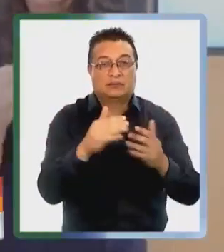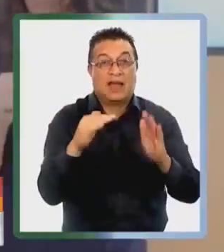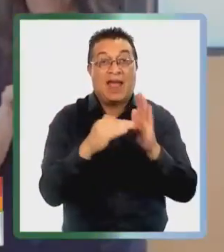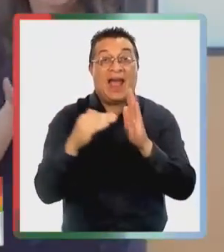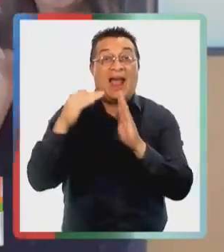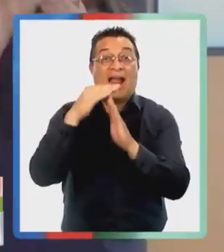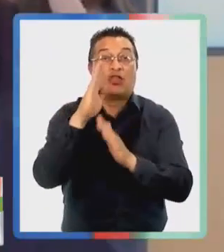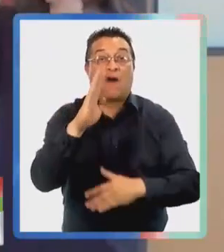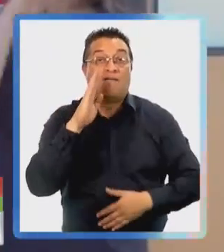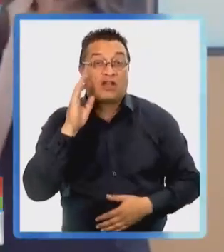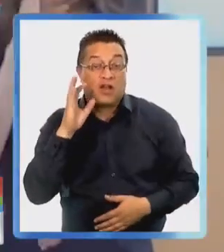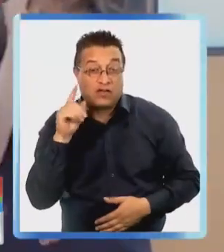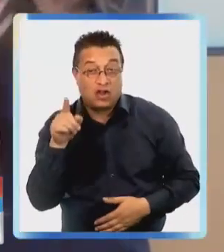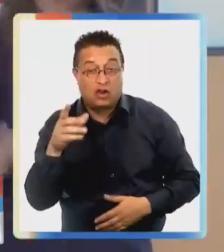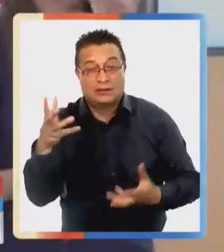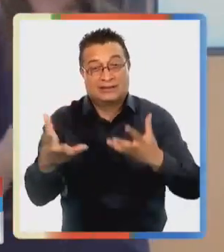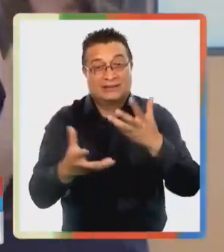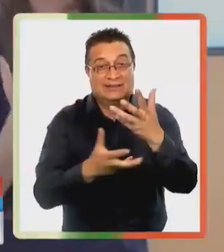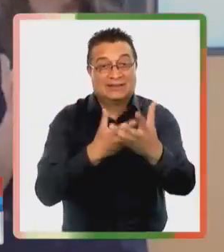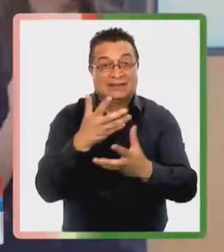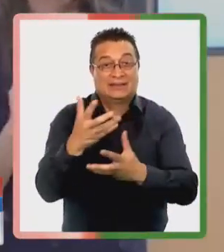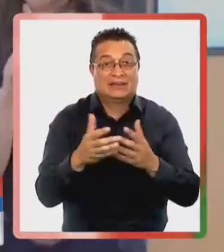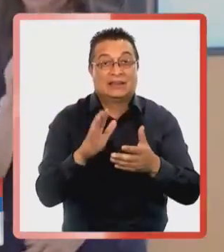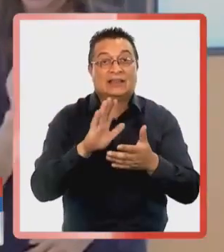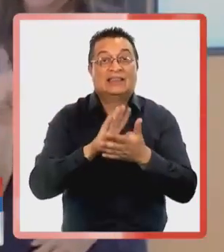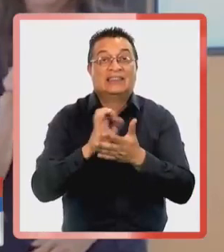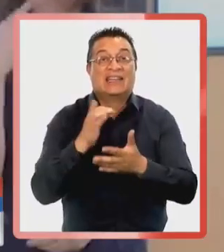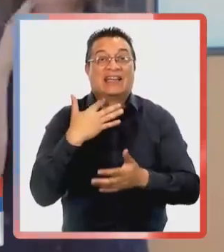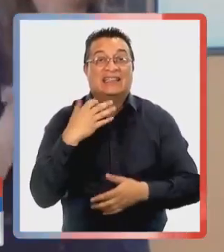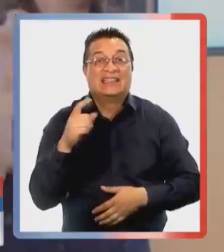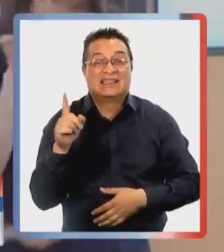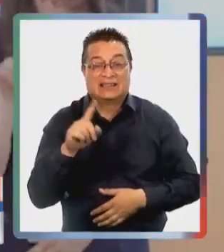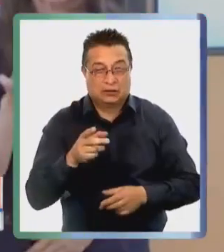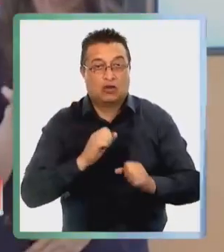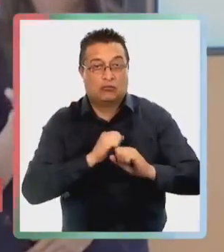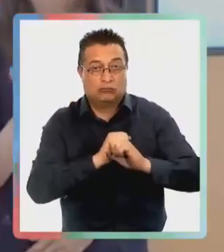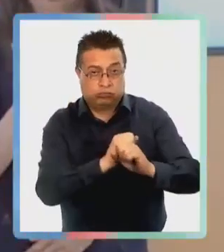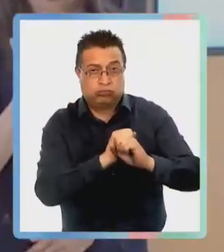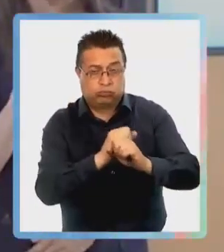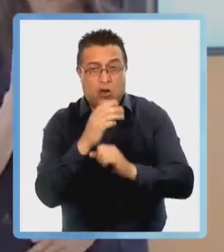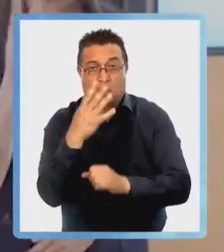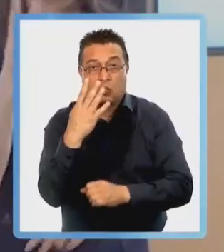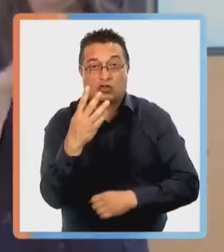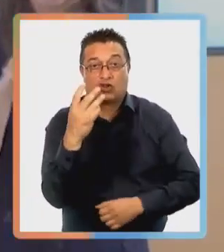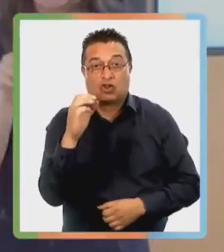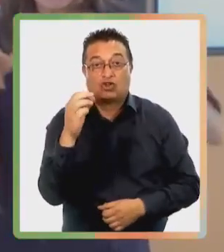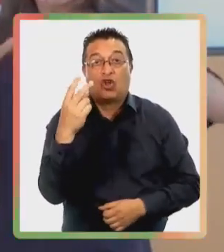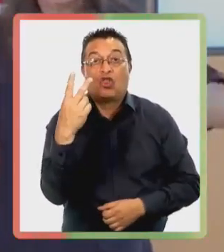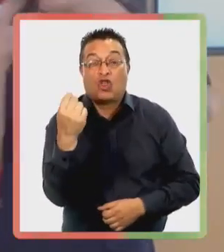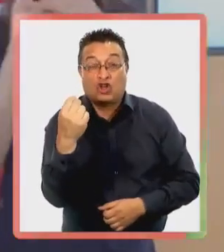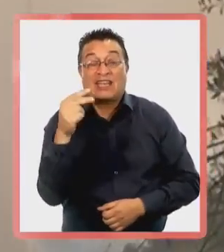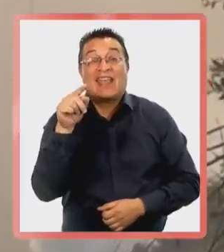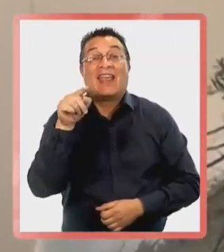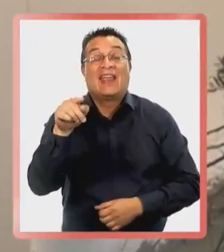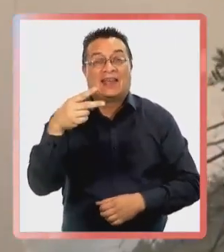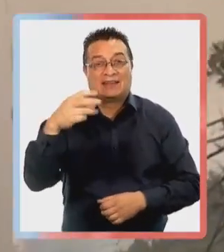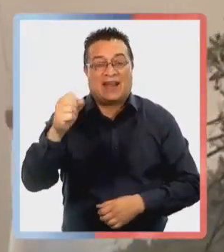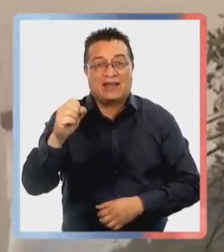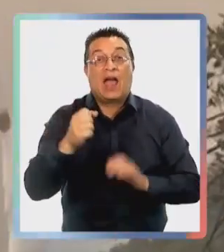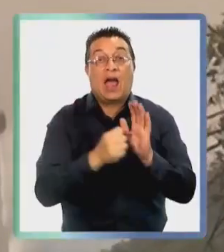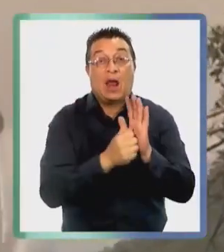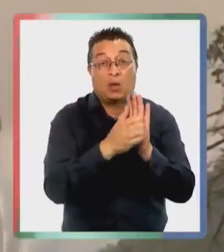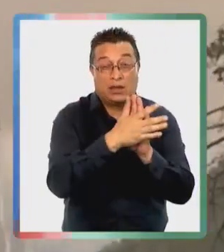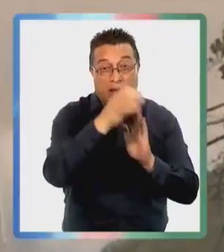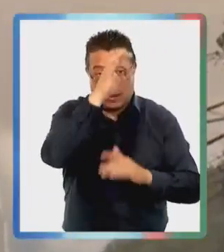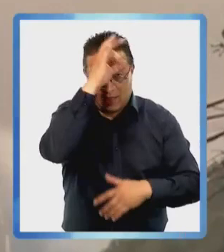Biobío, el incendio de Los Chenques está en combate con 402 hectáreas consumidas. En la Araucanía, en